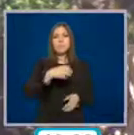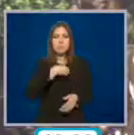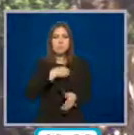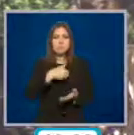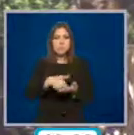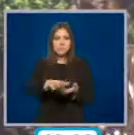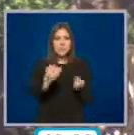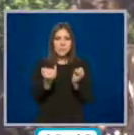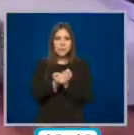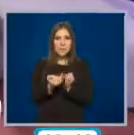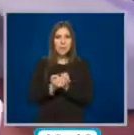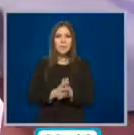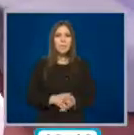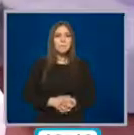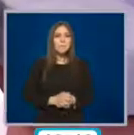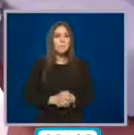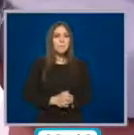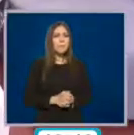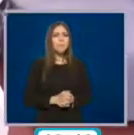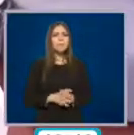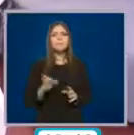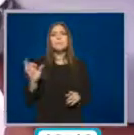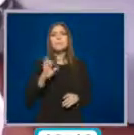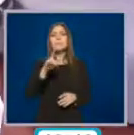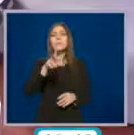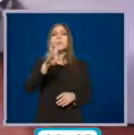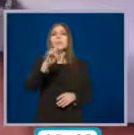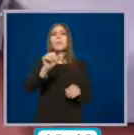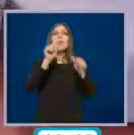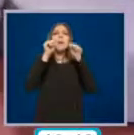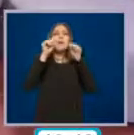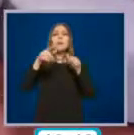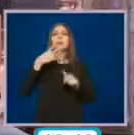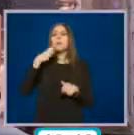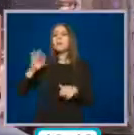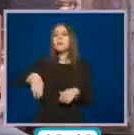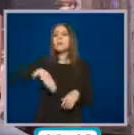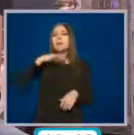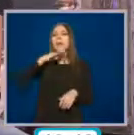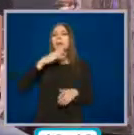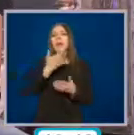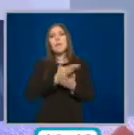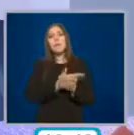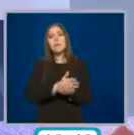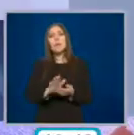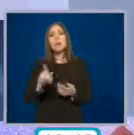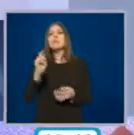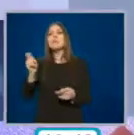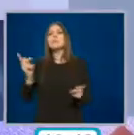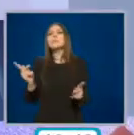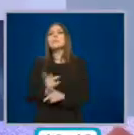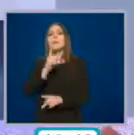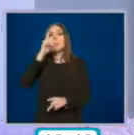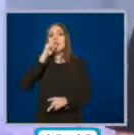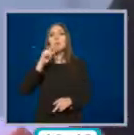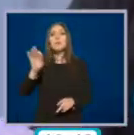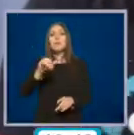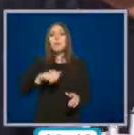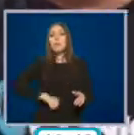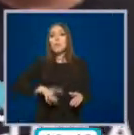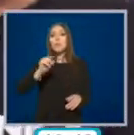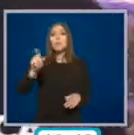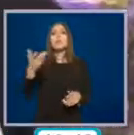esto. Si no pusieras atención en esto, ¿qué le podría pasar a tu gato? Digo, además de la cirugía que ya nos comentaste. pues mira, comienzan a